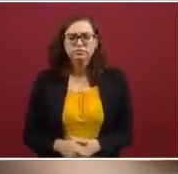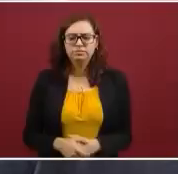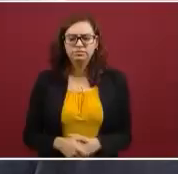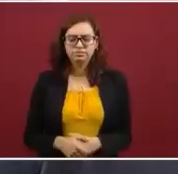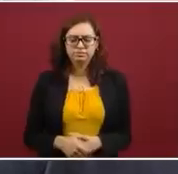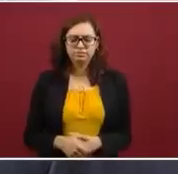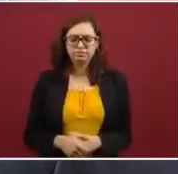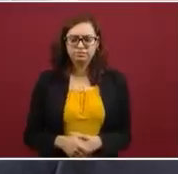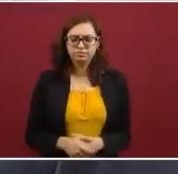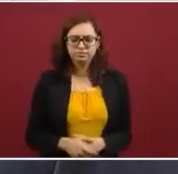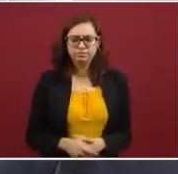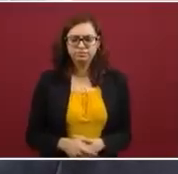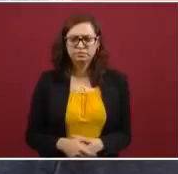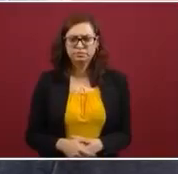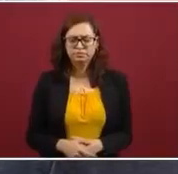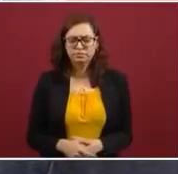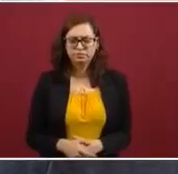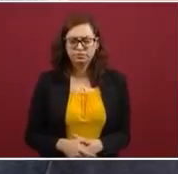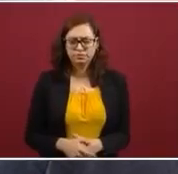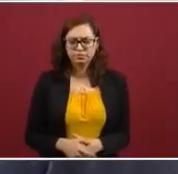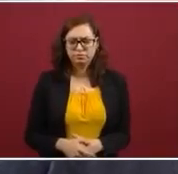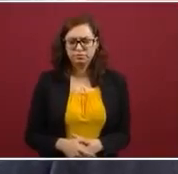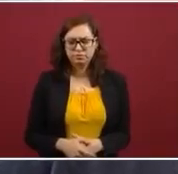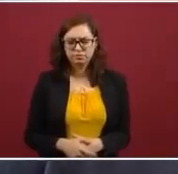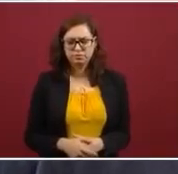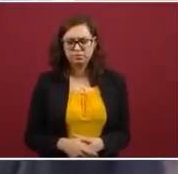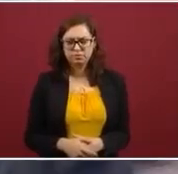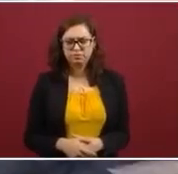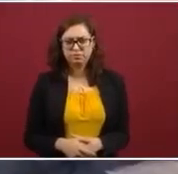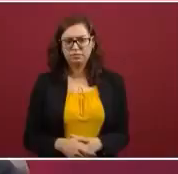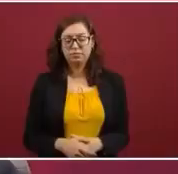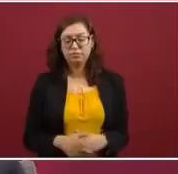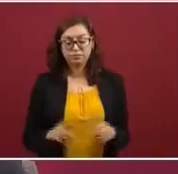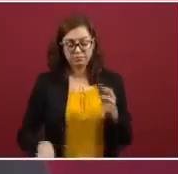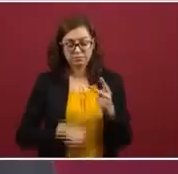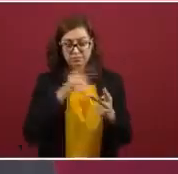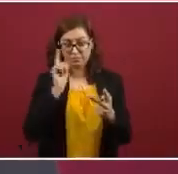¿Cuánto va a destinar Hacienda